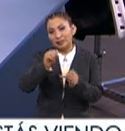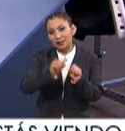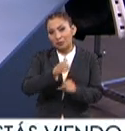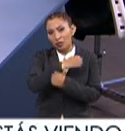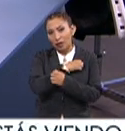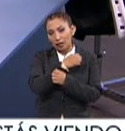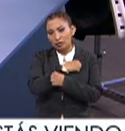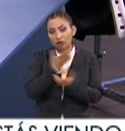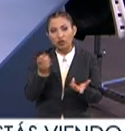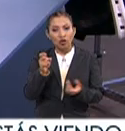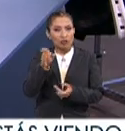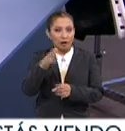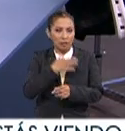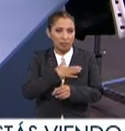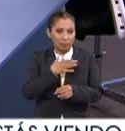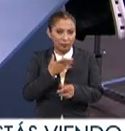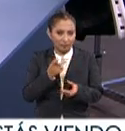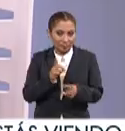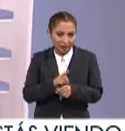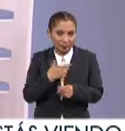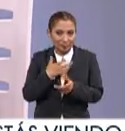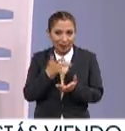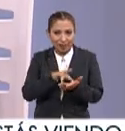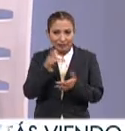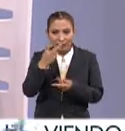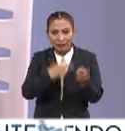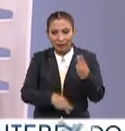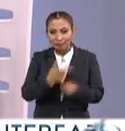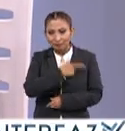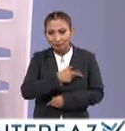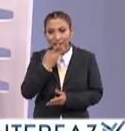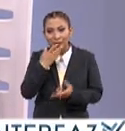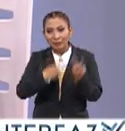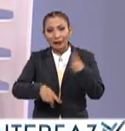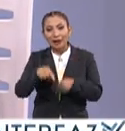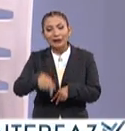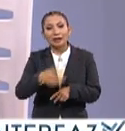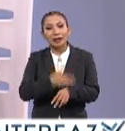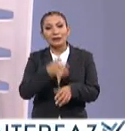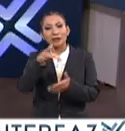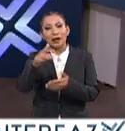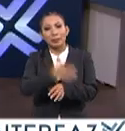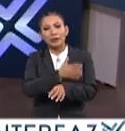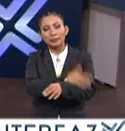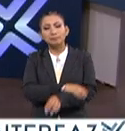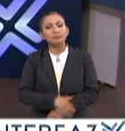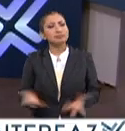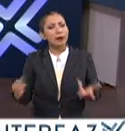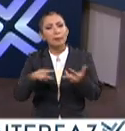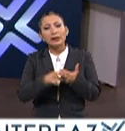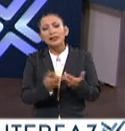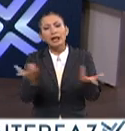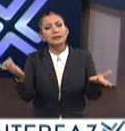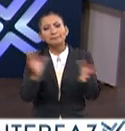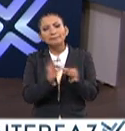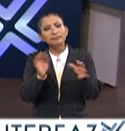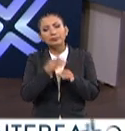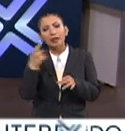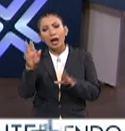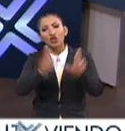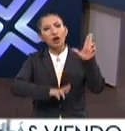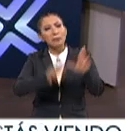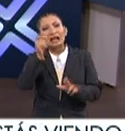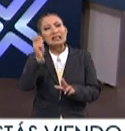sistema educativo. Doctora, muchas gracias por estar con nosotros. Doctor, un placer. Bienvenida, buenos días. Gracias por acompañarnos. Para empezar, platíquenos un poco sobre